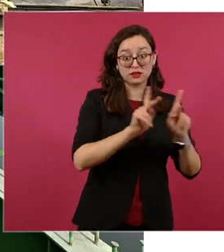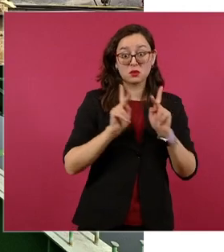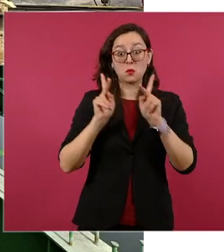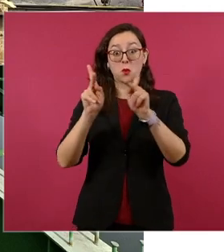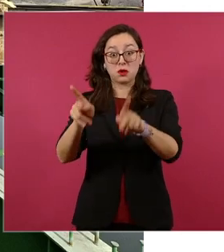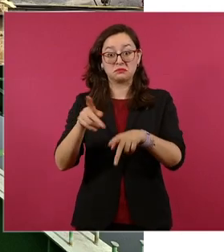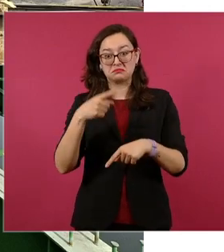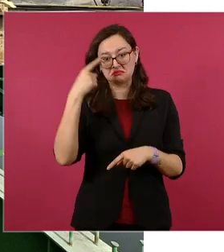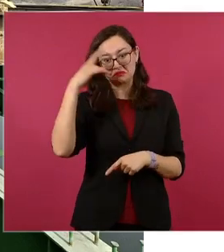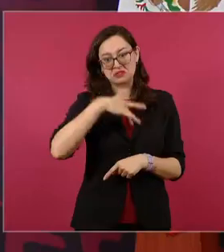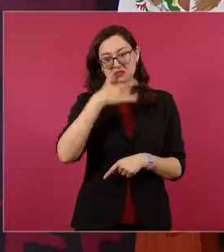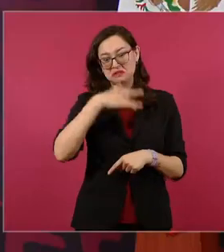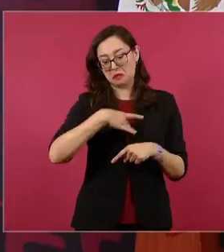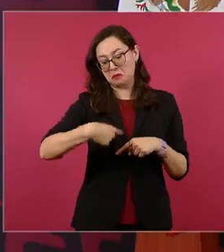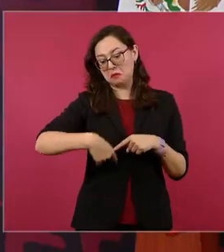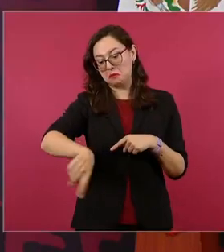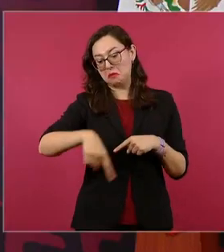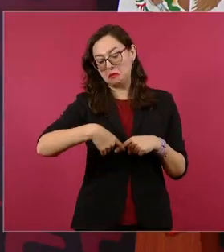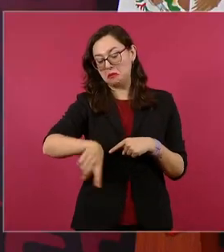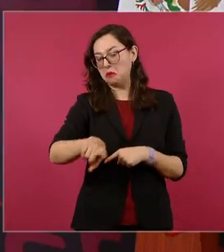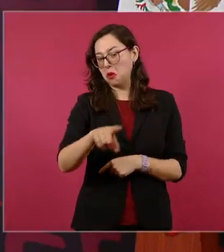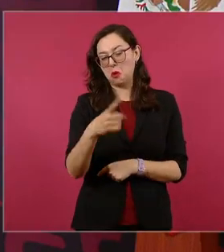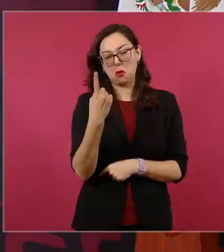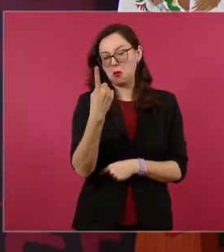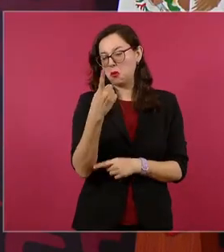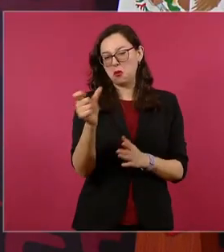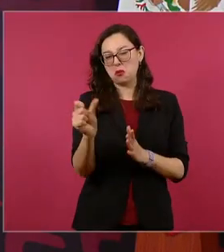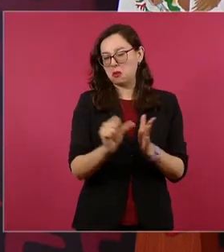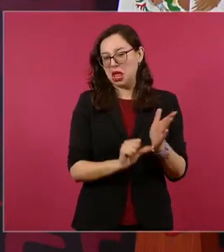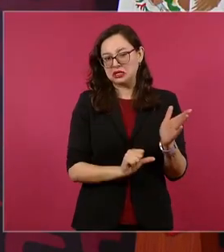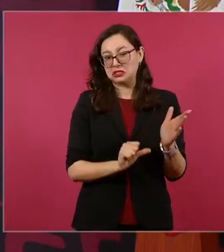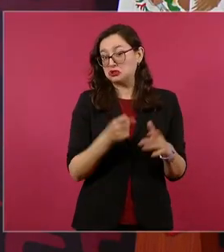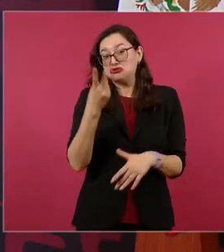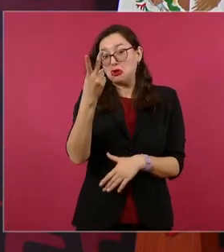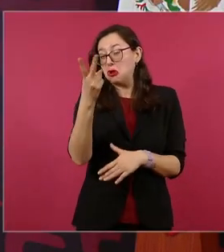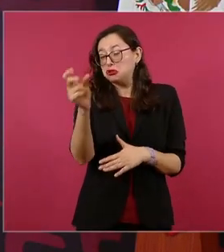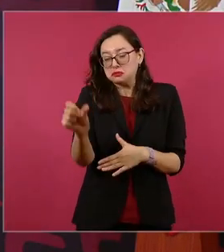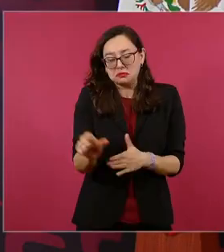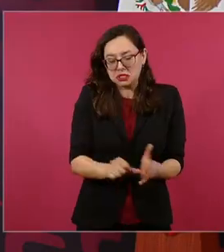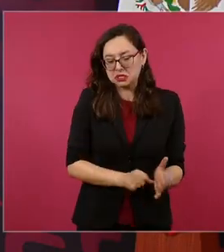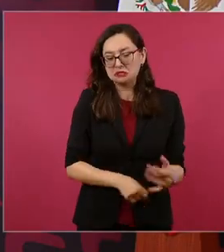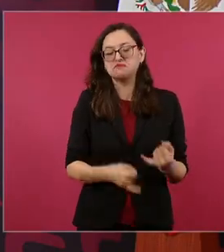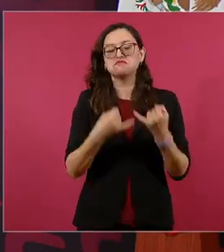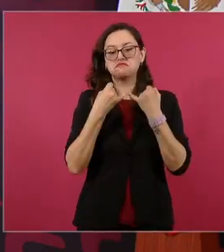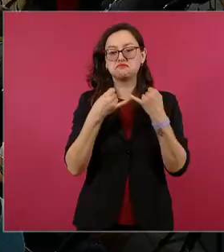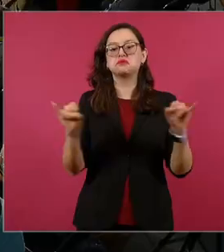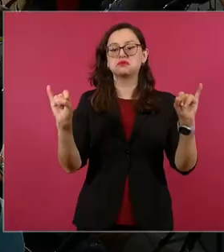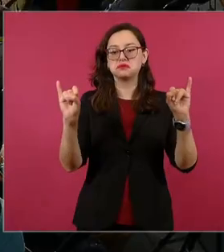en 1 mes, 2 meses, lo estamos inaugurando.